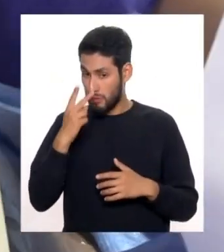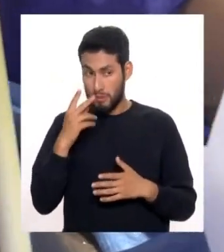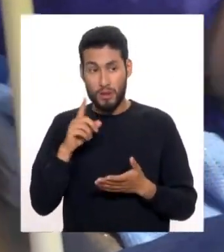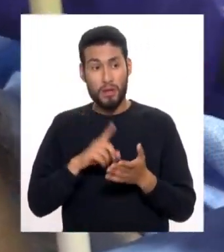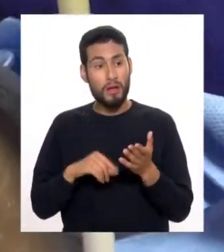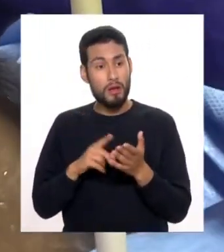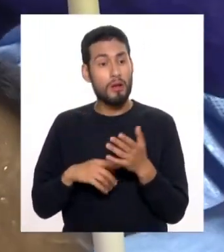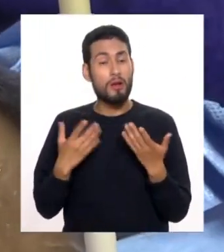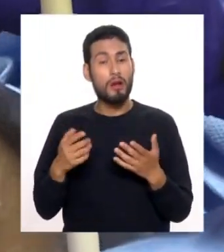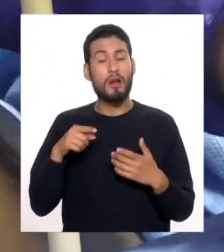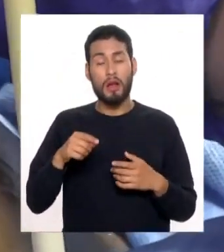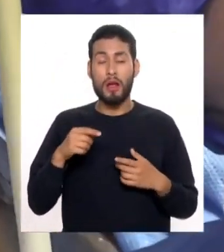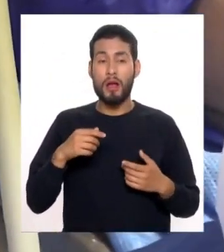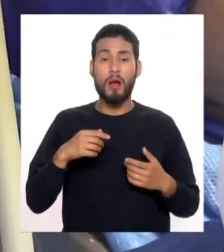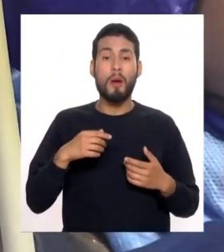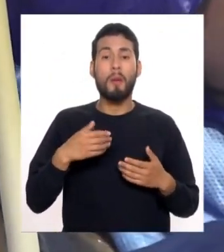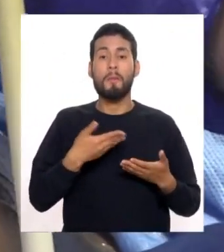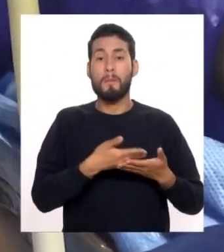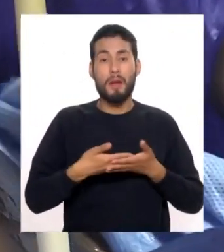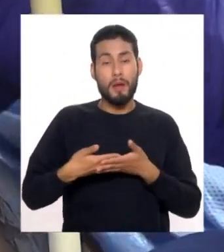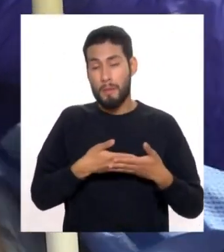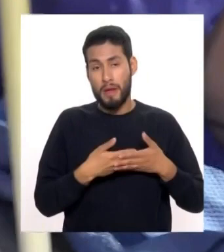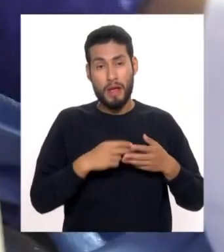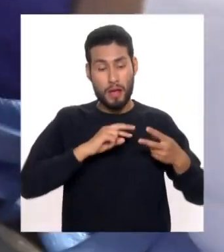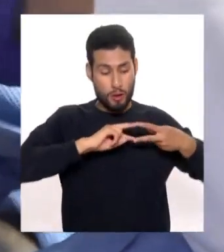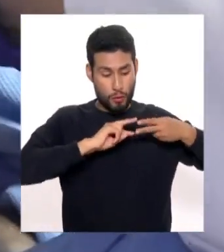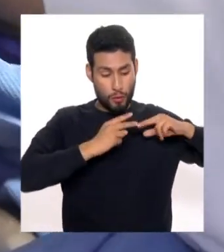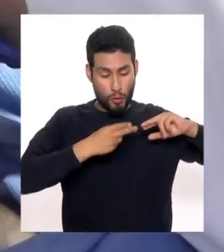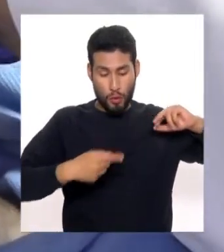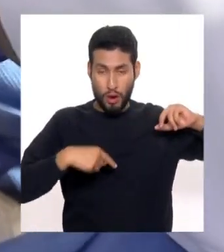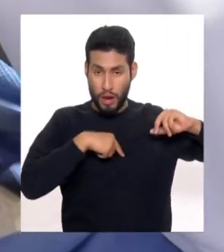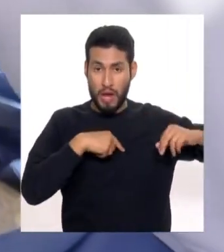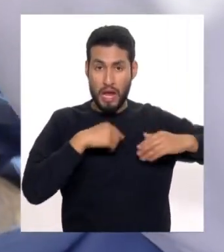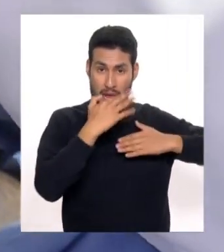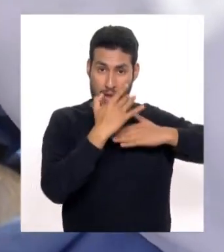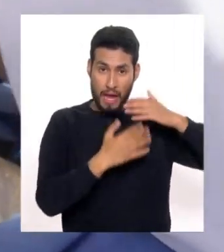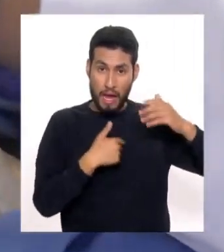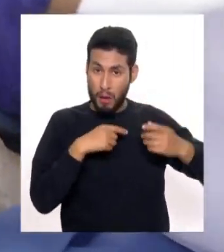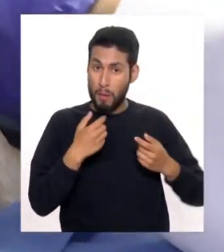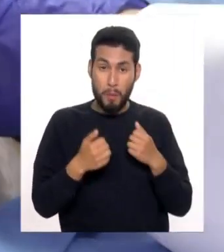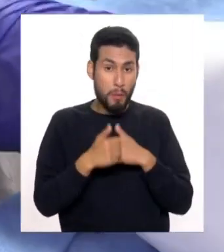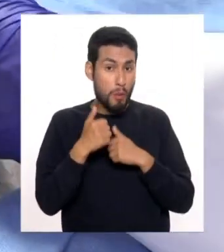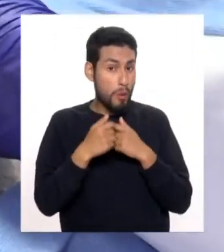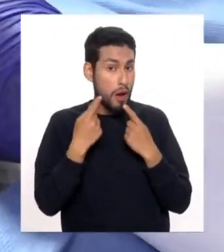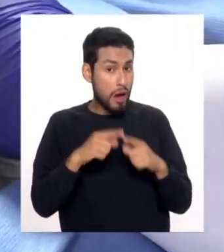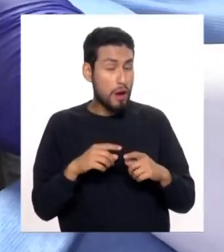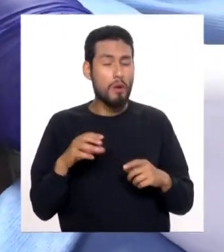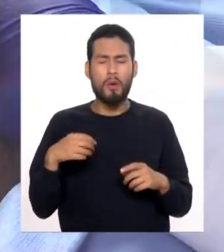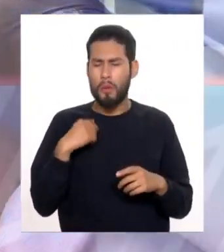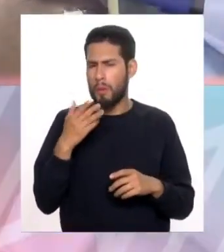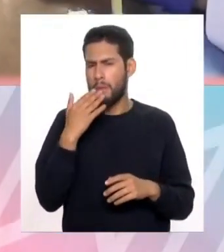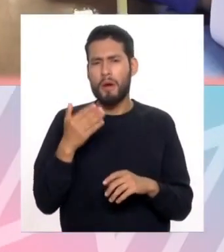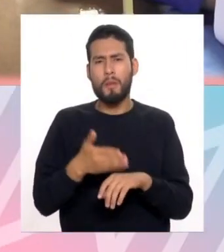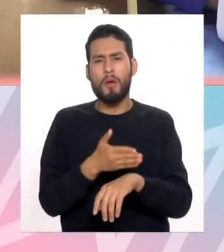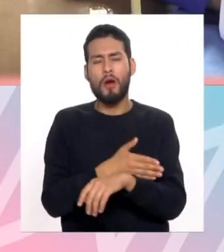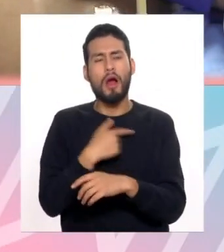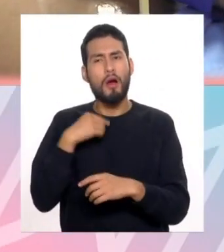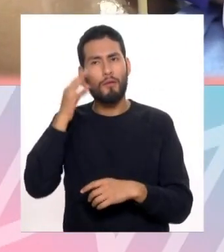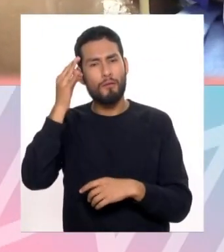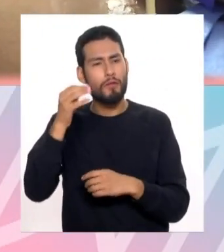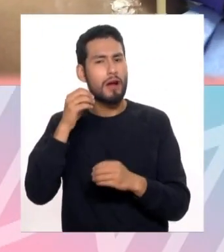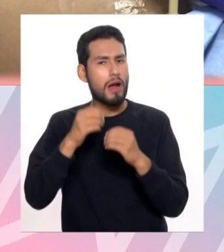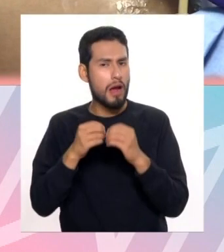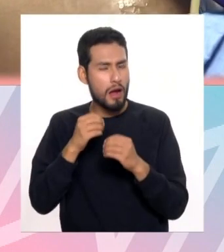o no a alteraciones genéticas, ¿no? Esto con el fin de poder mejorar el pronóstico, sobre todo de este bebé, al momento